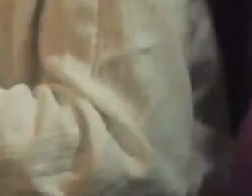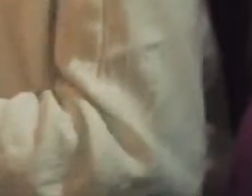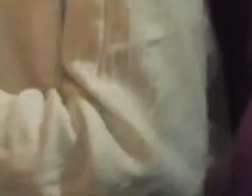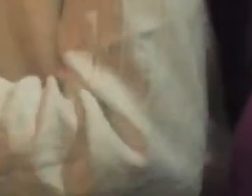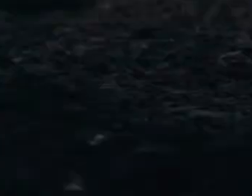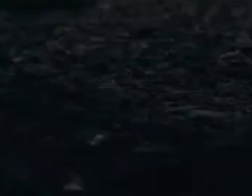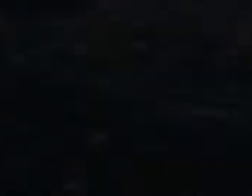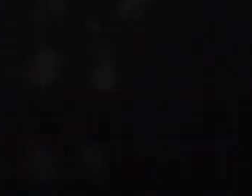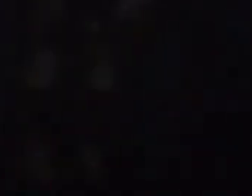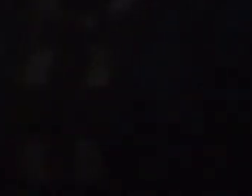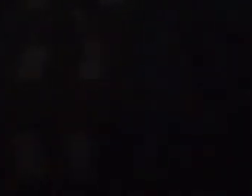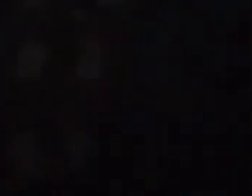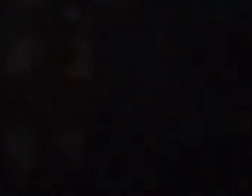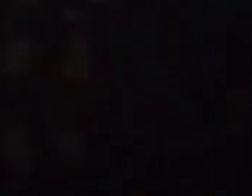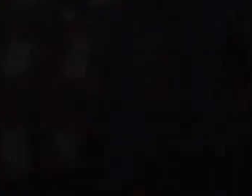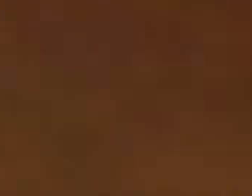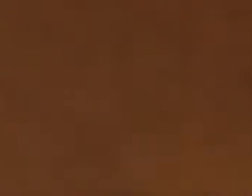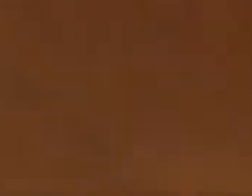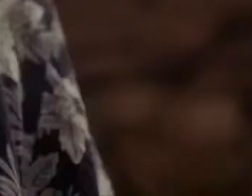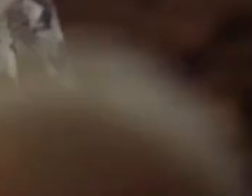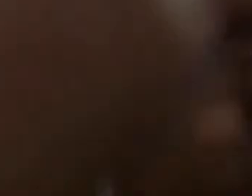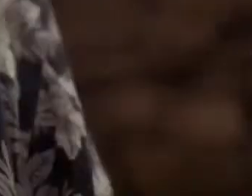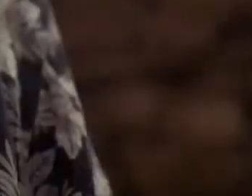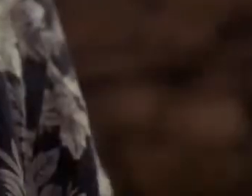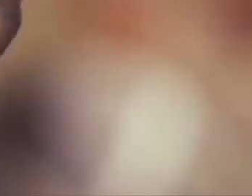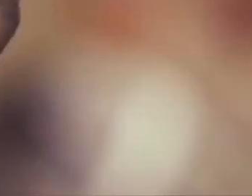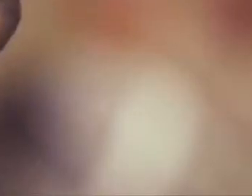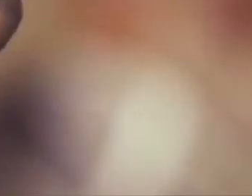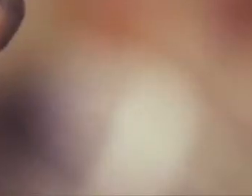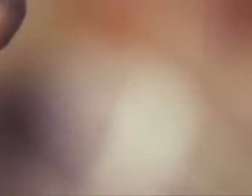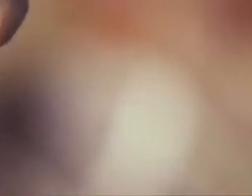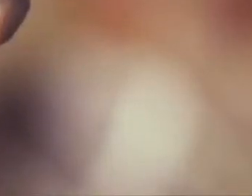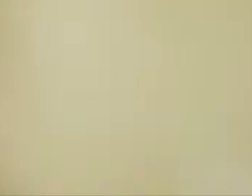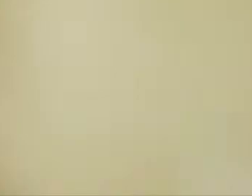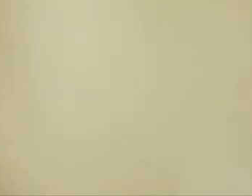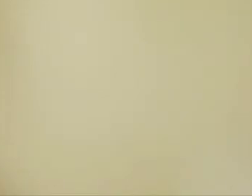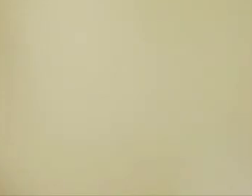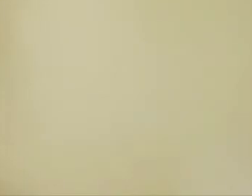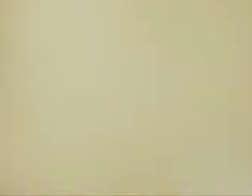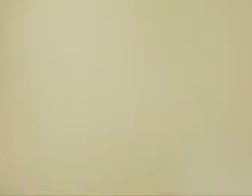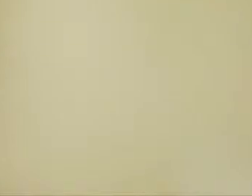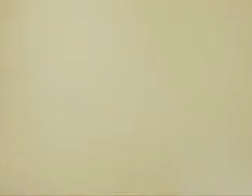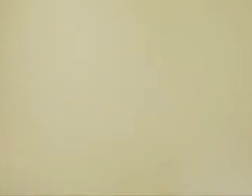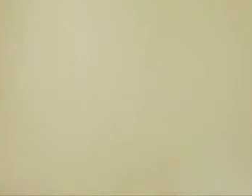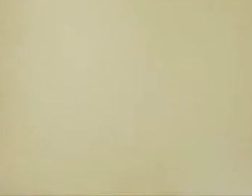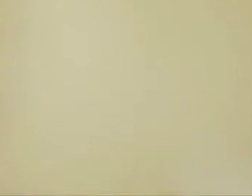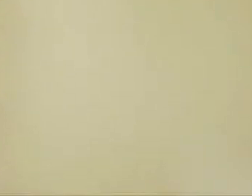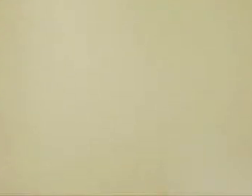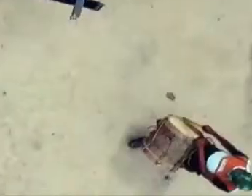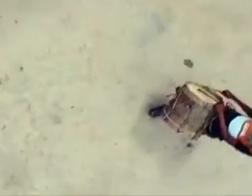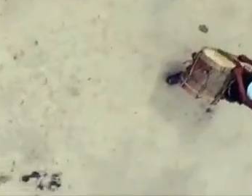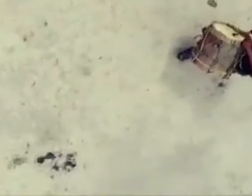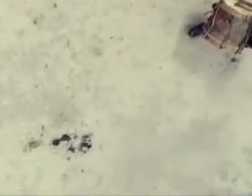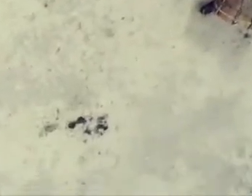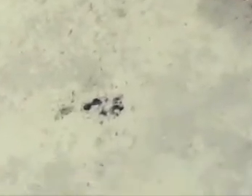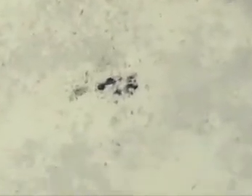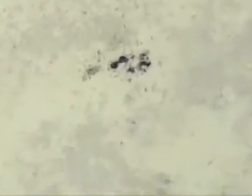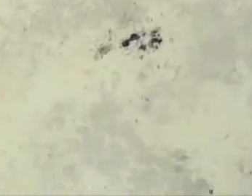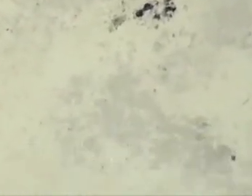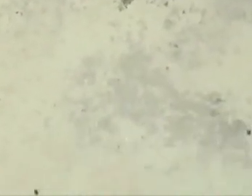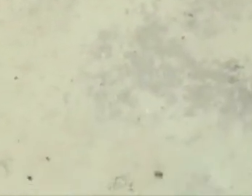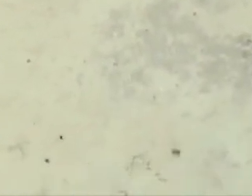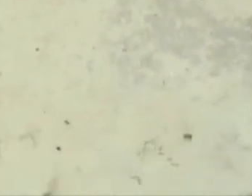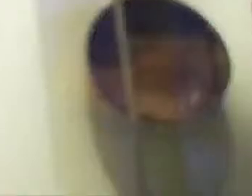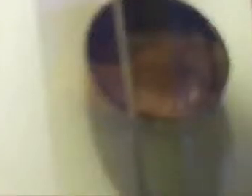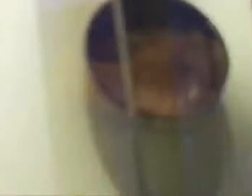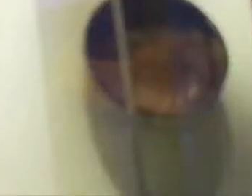A mí me da risa porque la gente piensa que tiene que ser una cosa o la otra. Y eso nunca se ha tratado el diálogo.